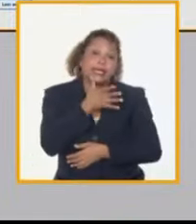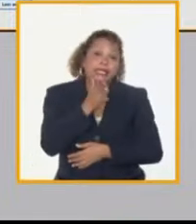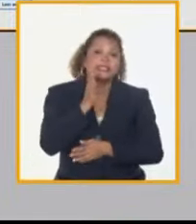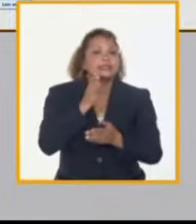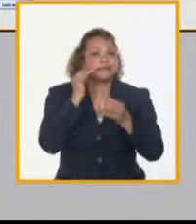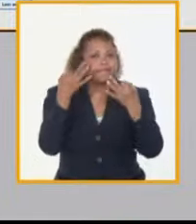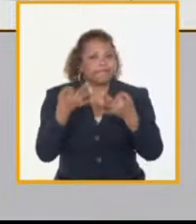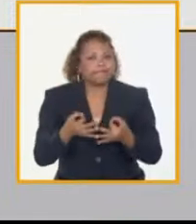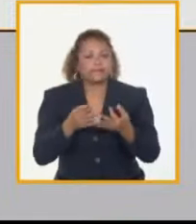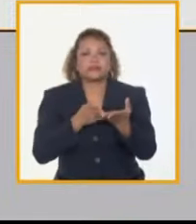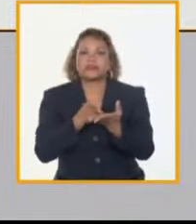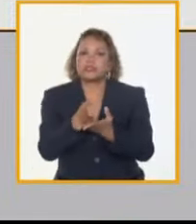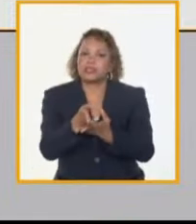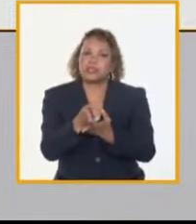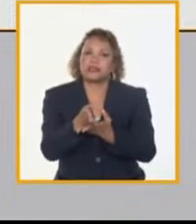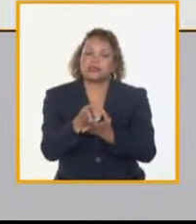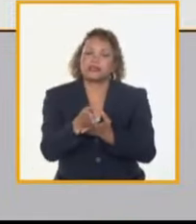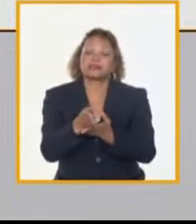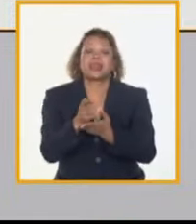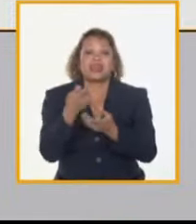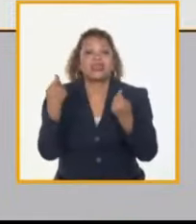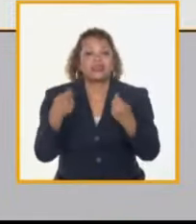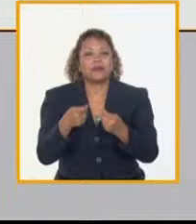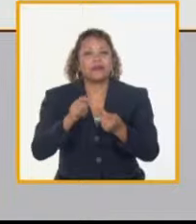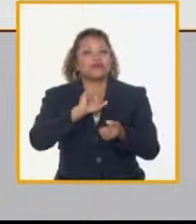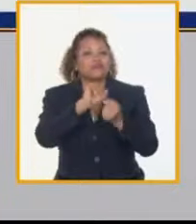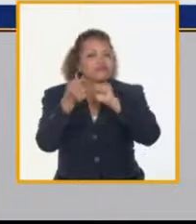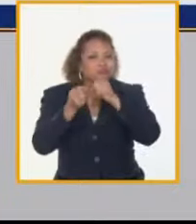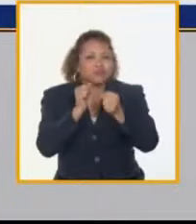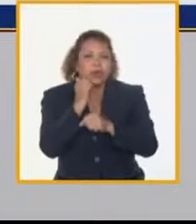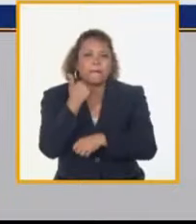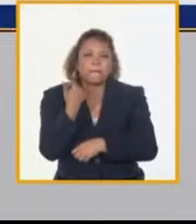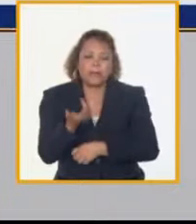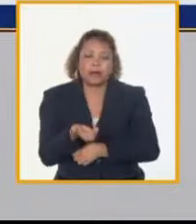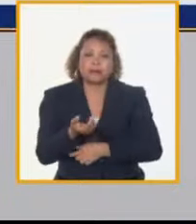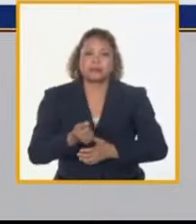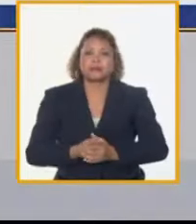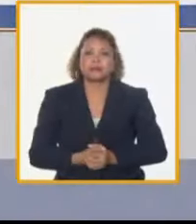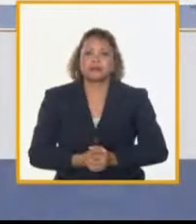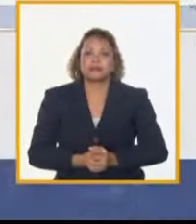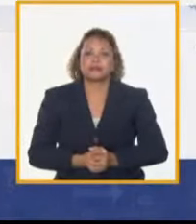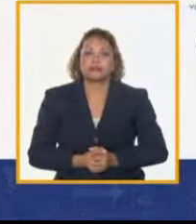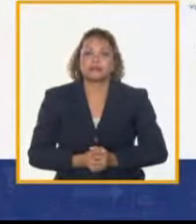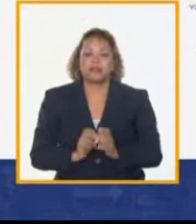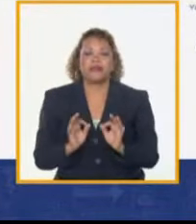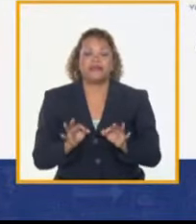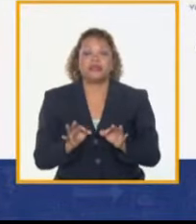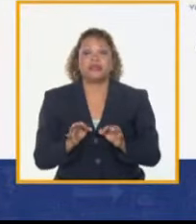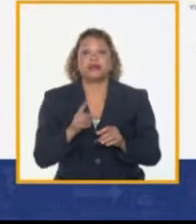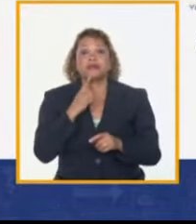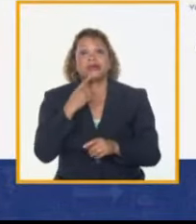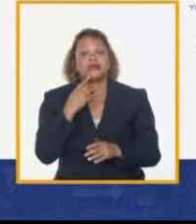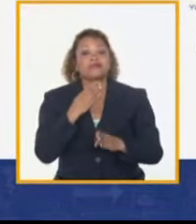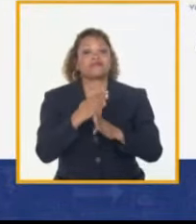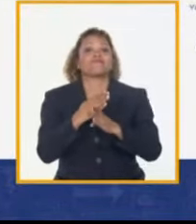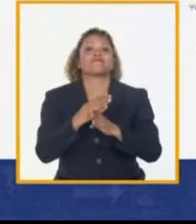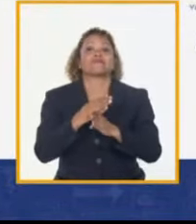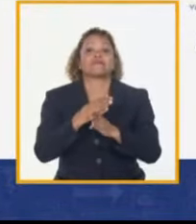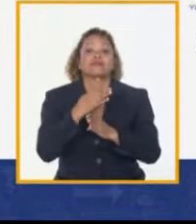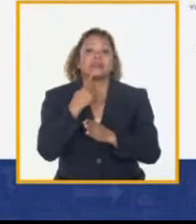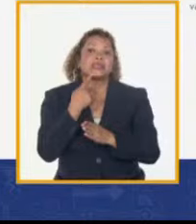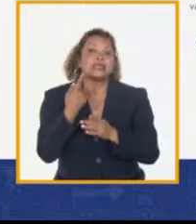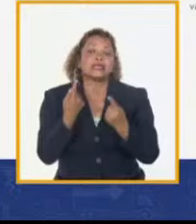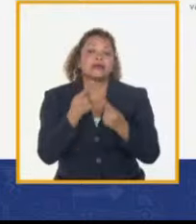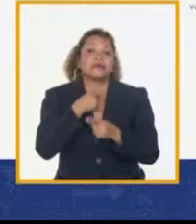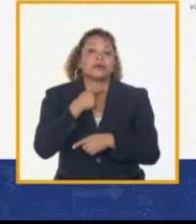todo rigor. Esos son asuntos que un poco se nos van de la mano, pero que tenemos que atacar con fuerza y no dejar